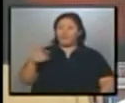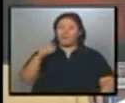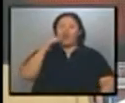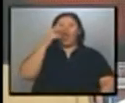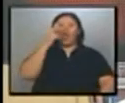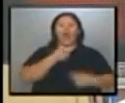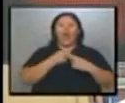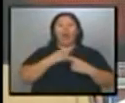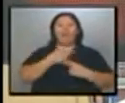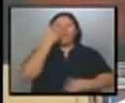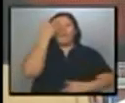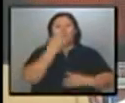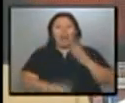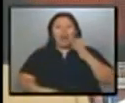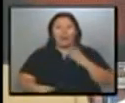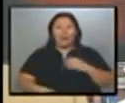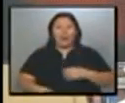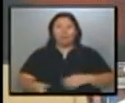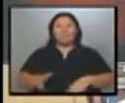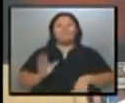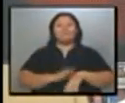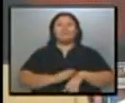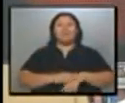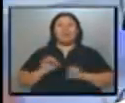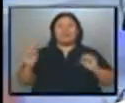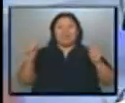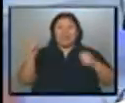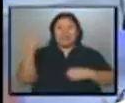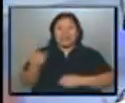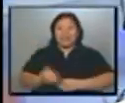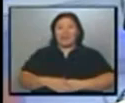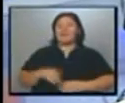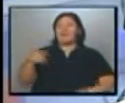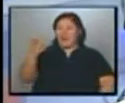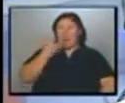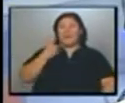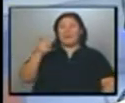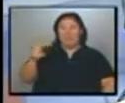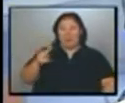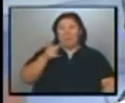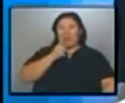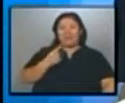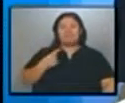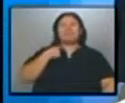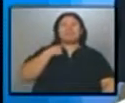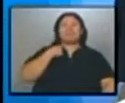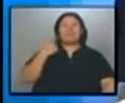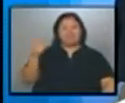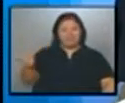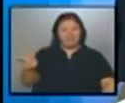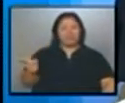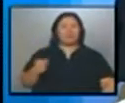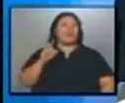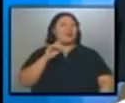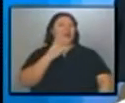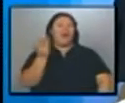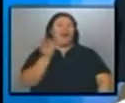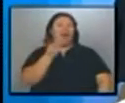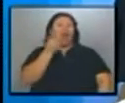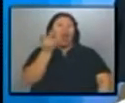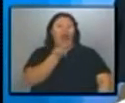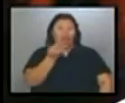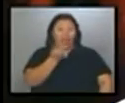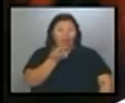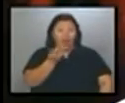Mariano Martín, le dijo Martín. Bueno, pero bueno, se embelesó. Me gustó, le movió la estantería. Estos chicos pasaron un fin de semana